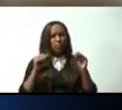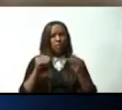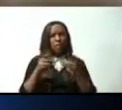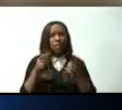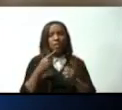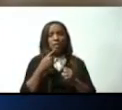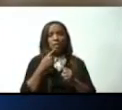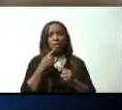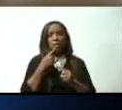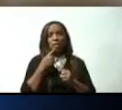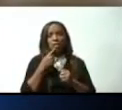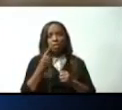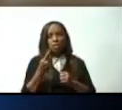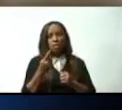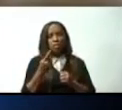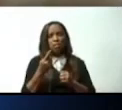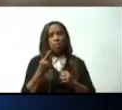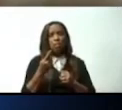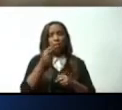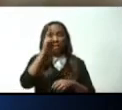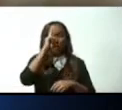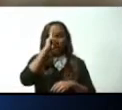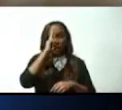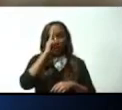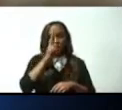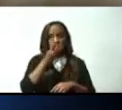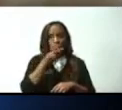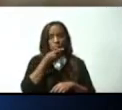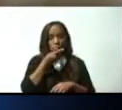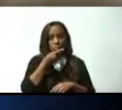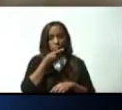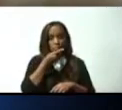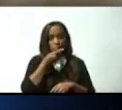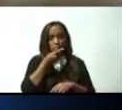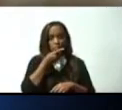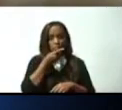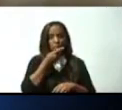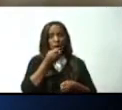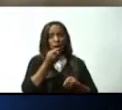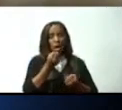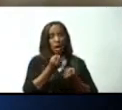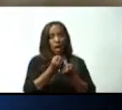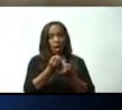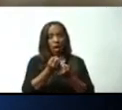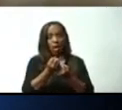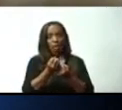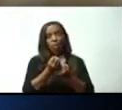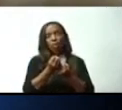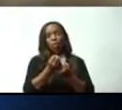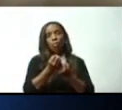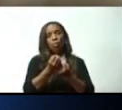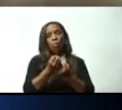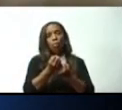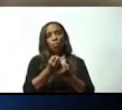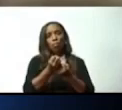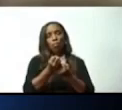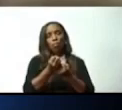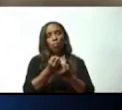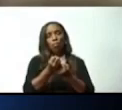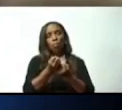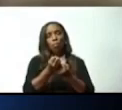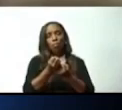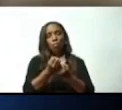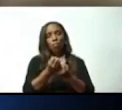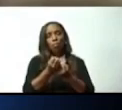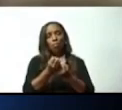mujer-niña. De ser cierto esto, Mi compueblana Mayra Jiménez no me